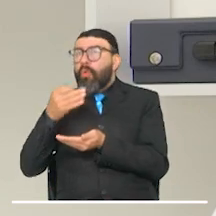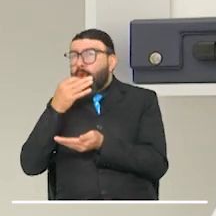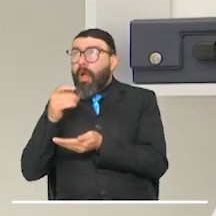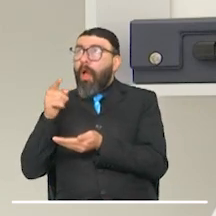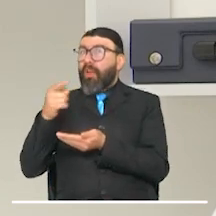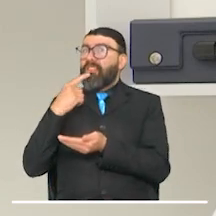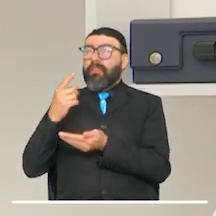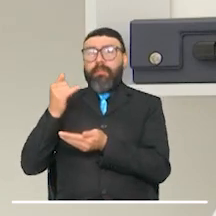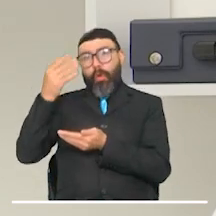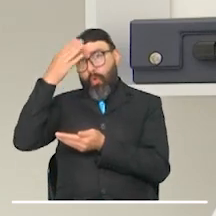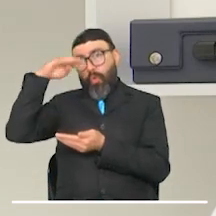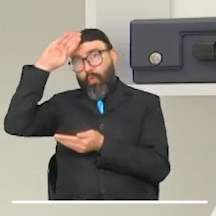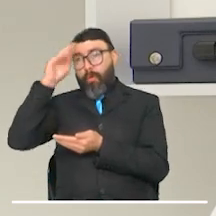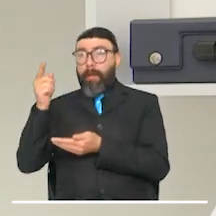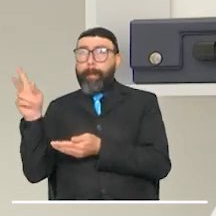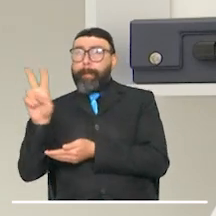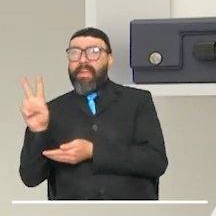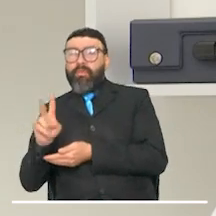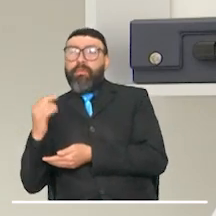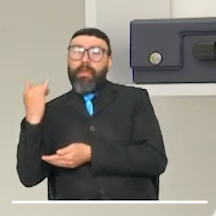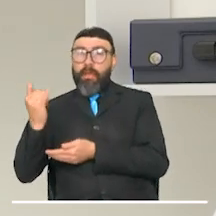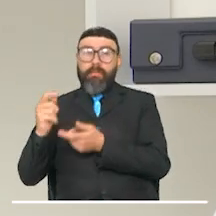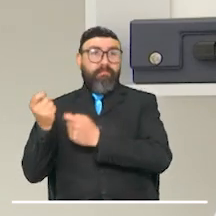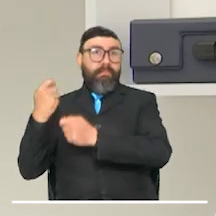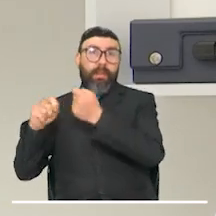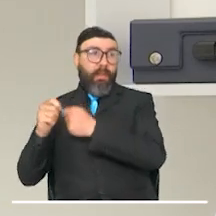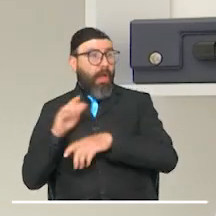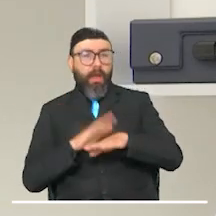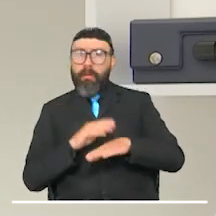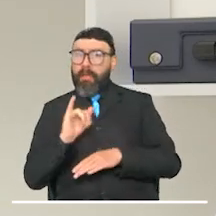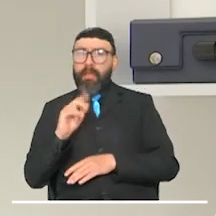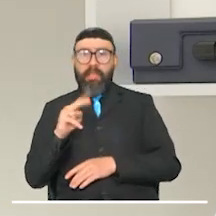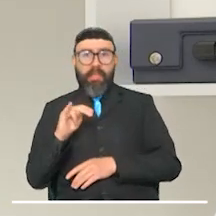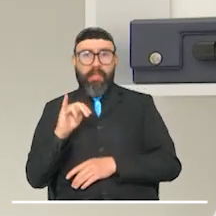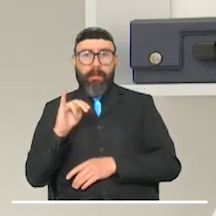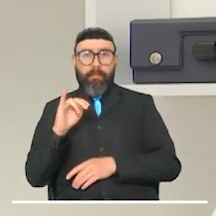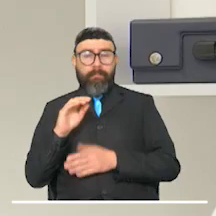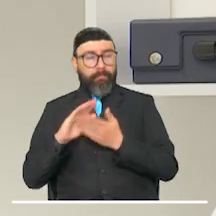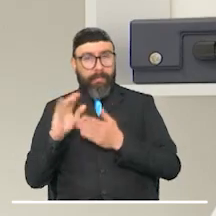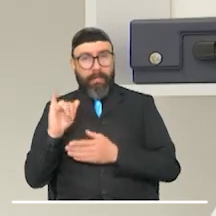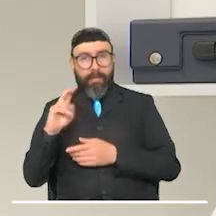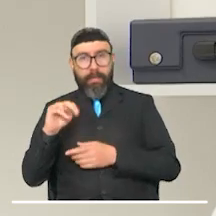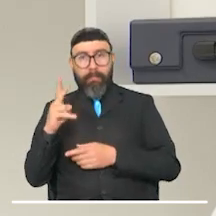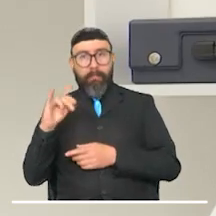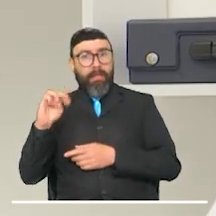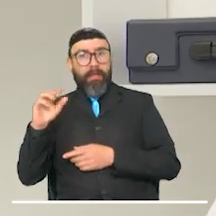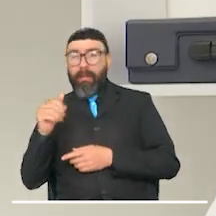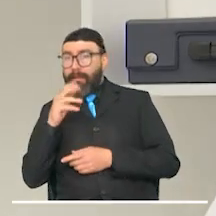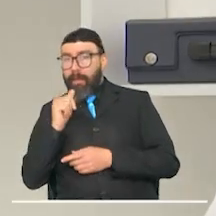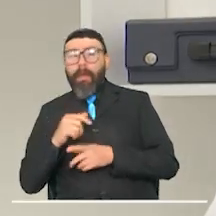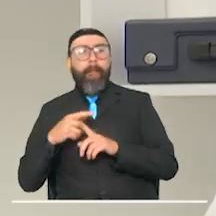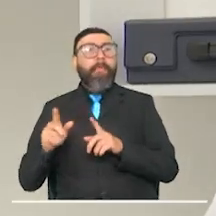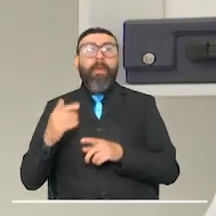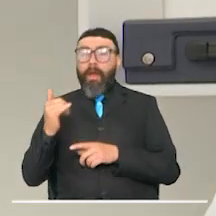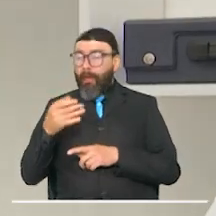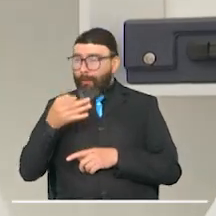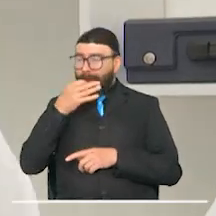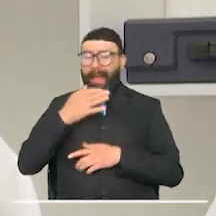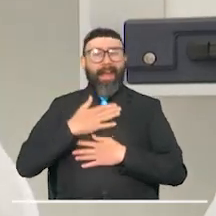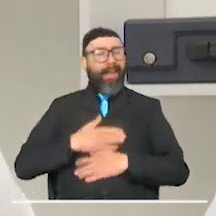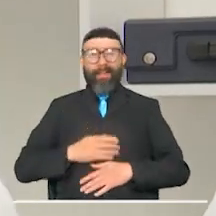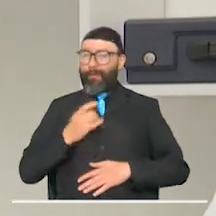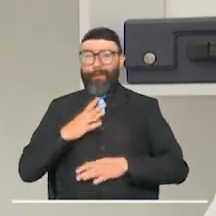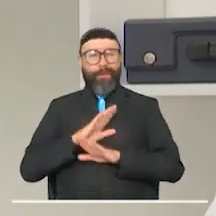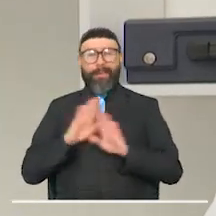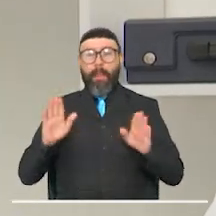en Cuba que en Venezuela los venden sin registro invima que para el dolor excelentes quitan el dolor inmediatamente y los dejan sin riñones con